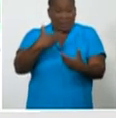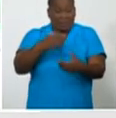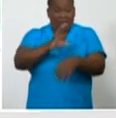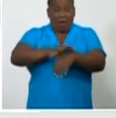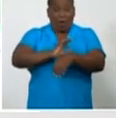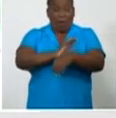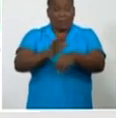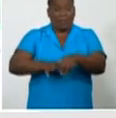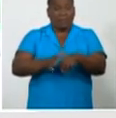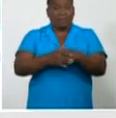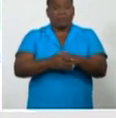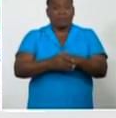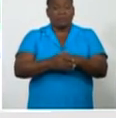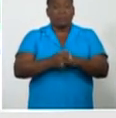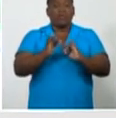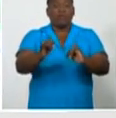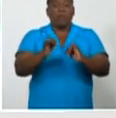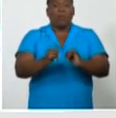diagnosticó